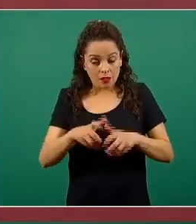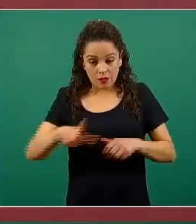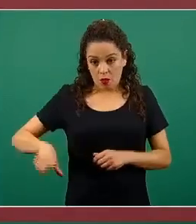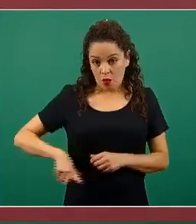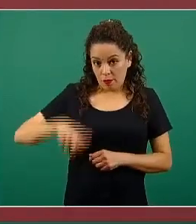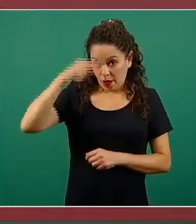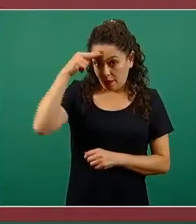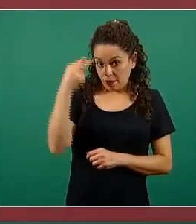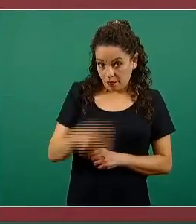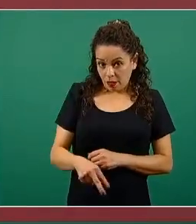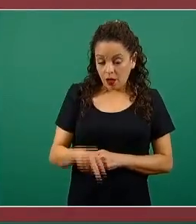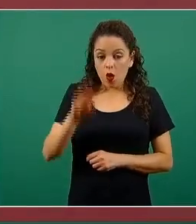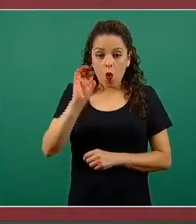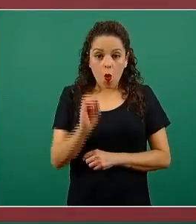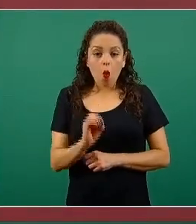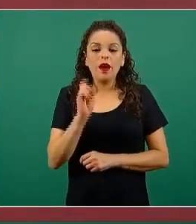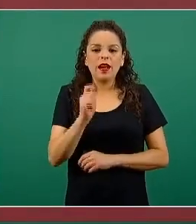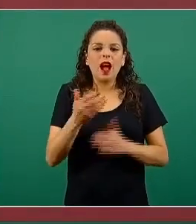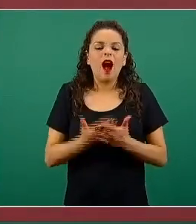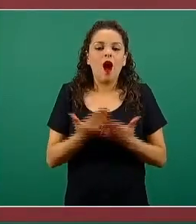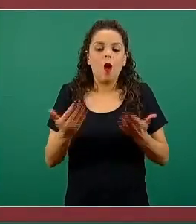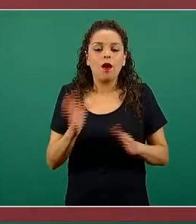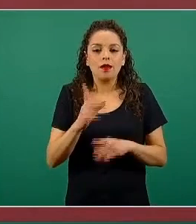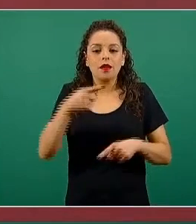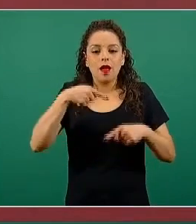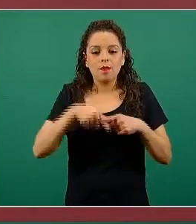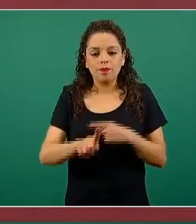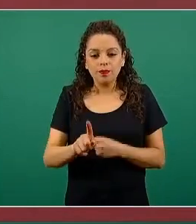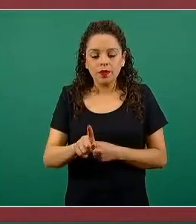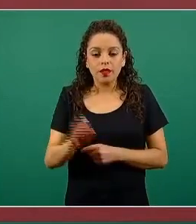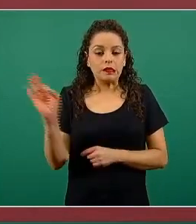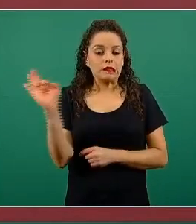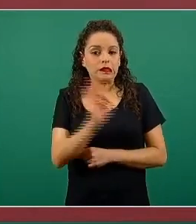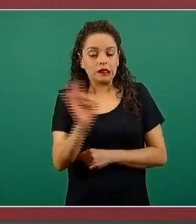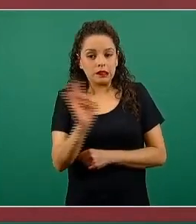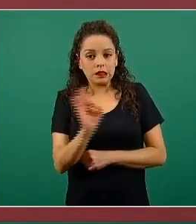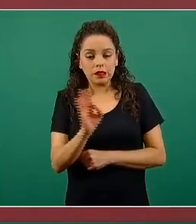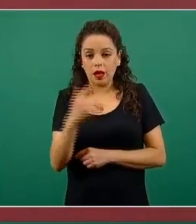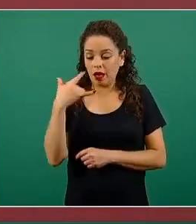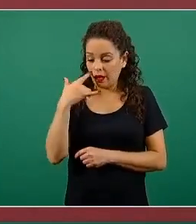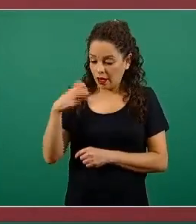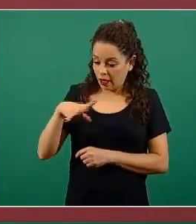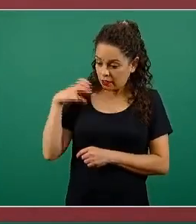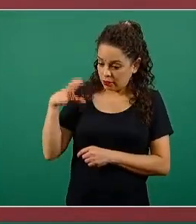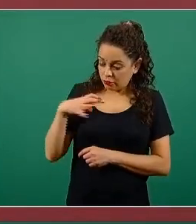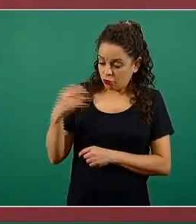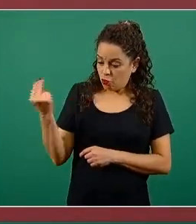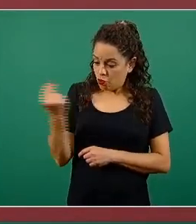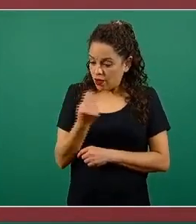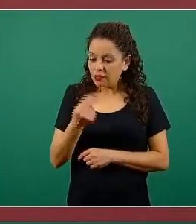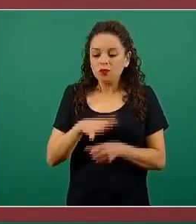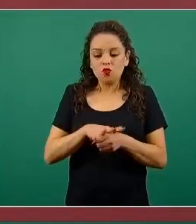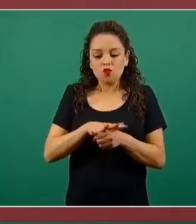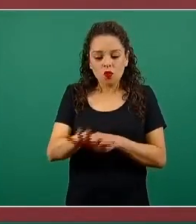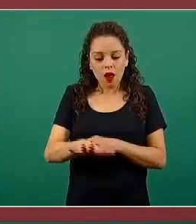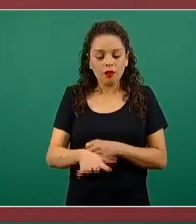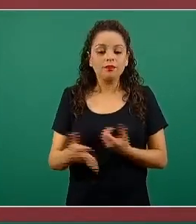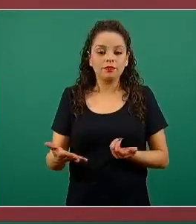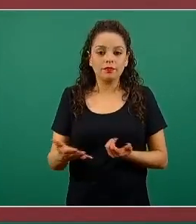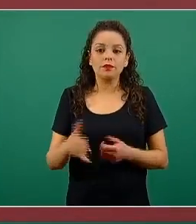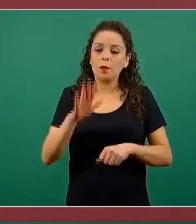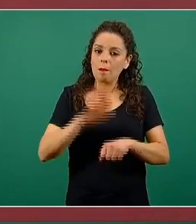de México o lo que ahora empezará a hacer en caso de que sea un esfuerzo que requiere